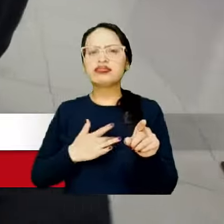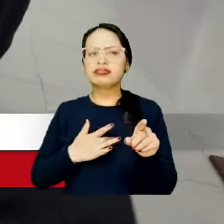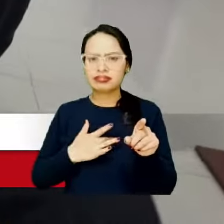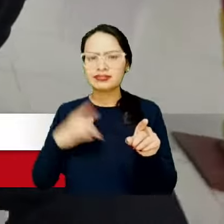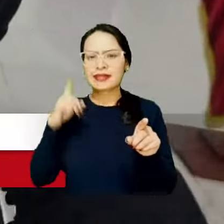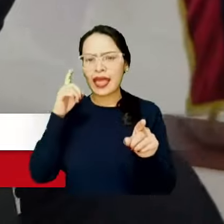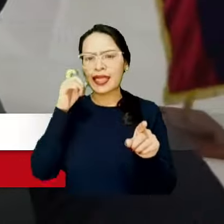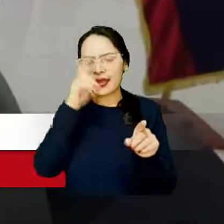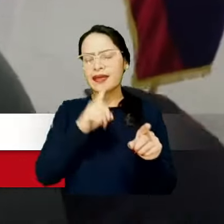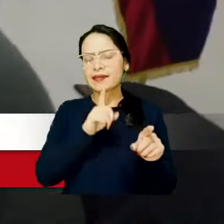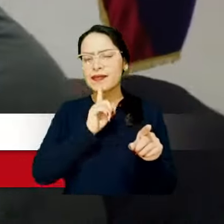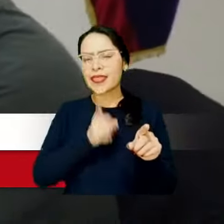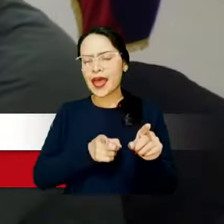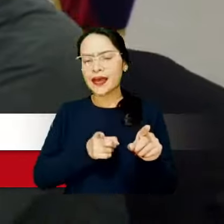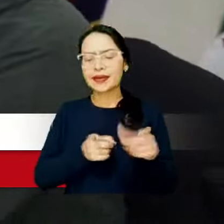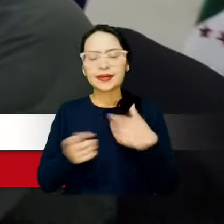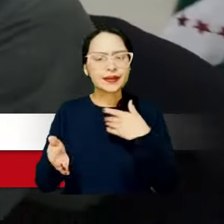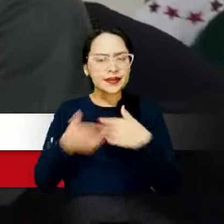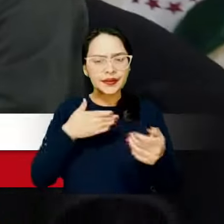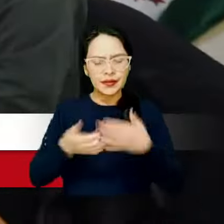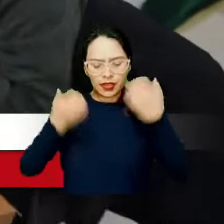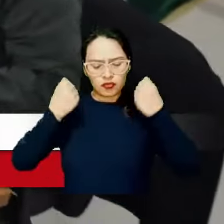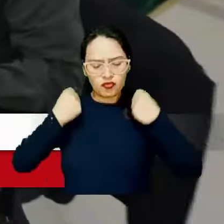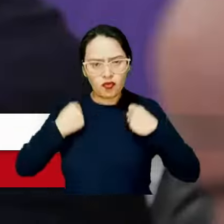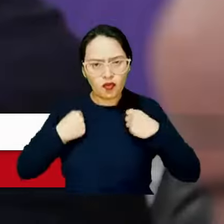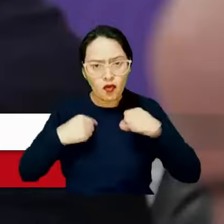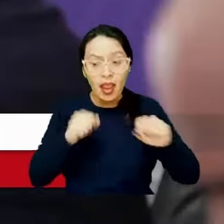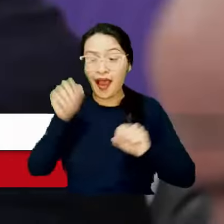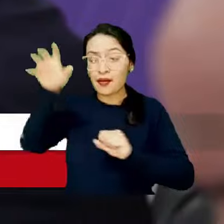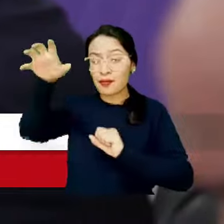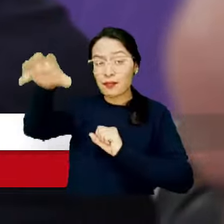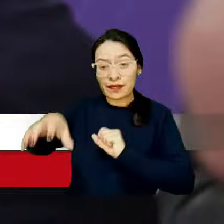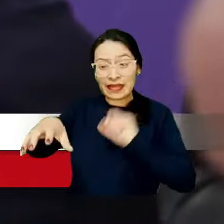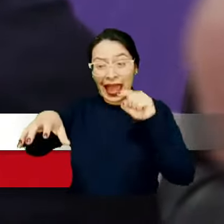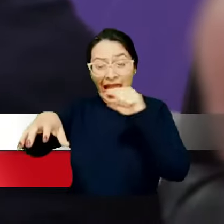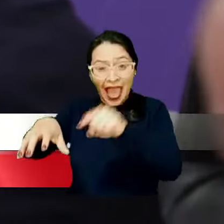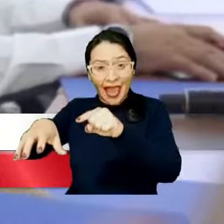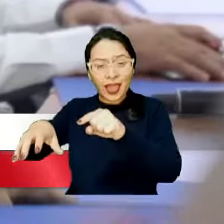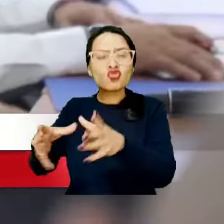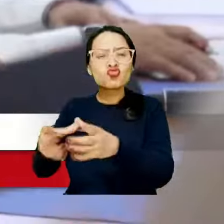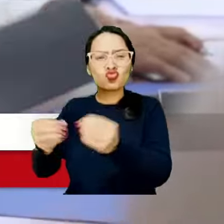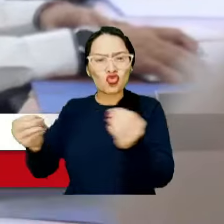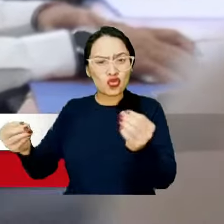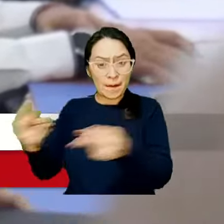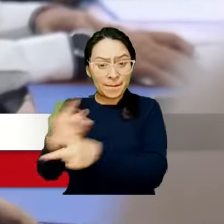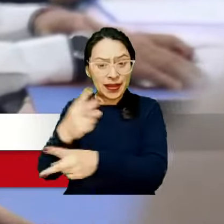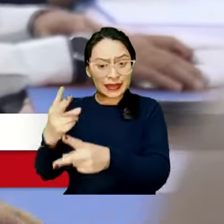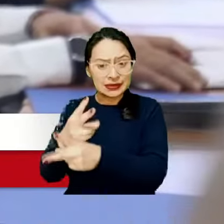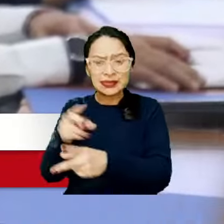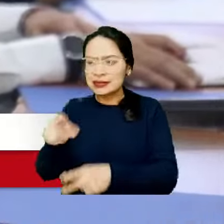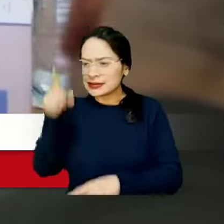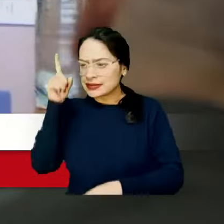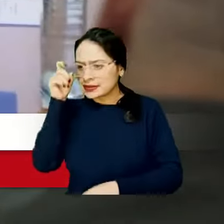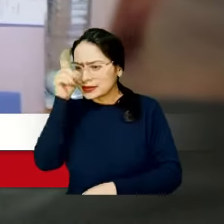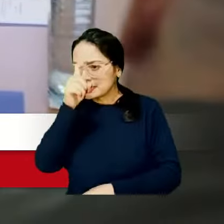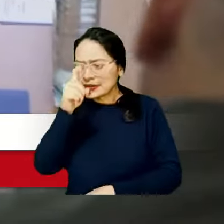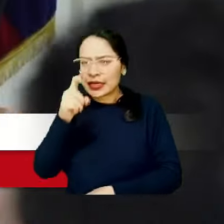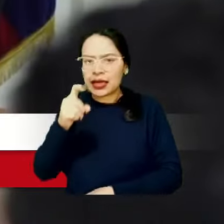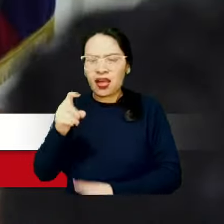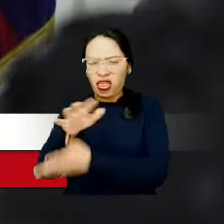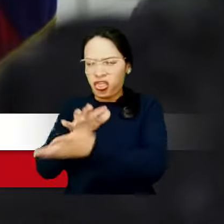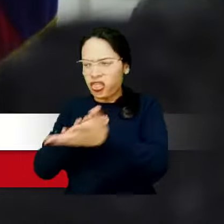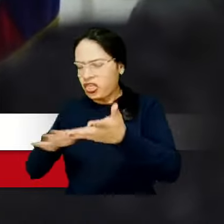con mucha fuerza en aquellas provincias en las cuales hemos detectado estos comportamientos criminales con mayor